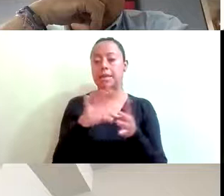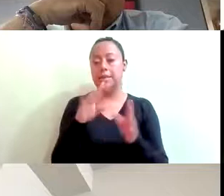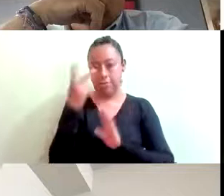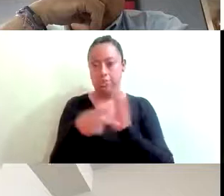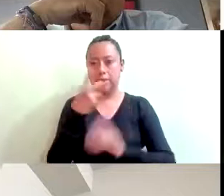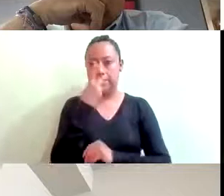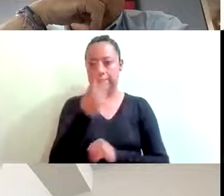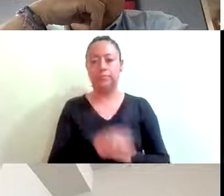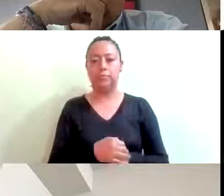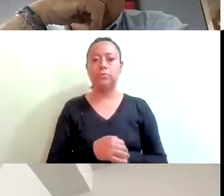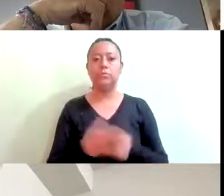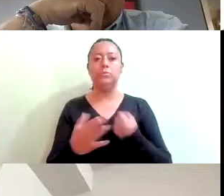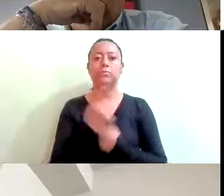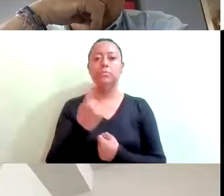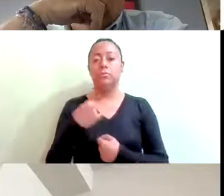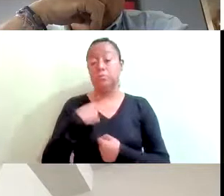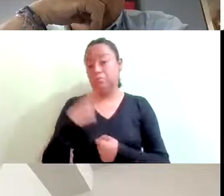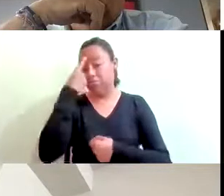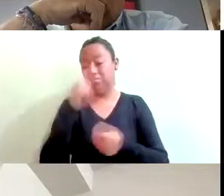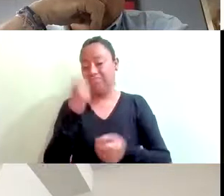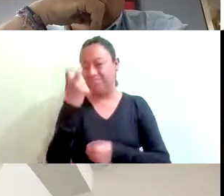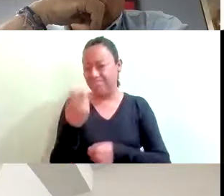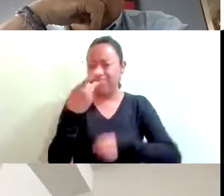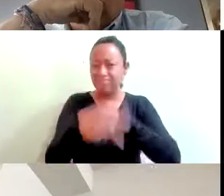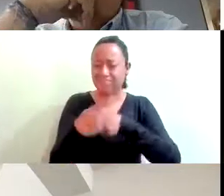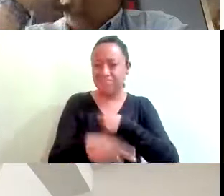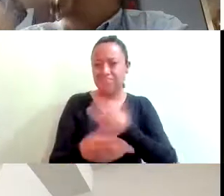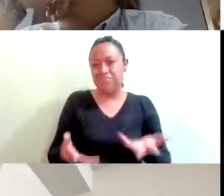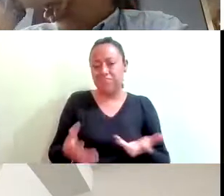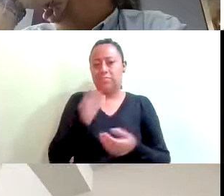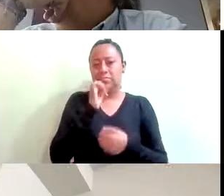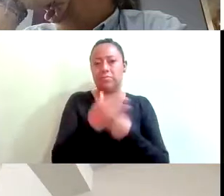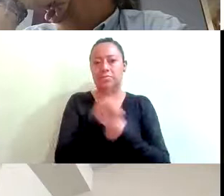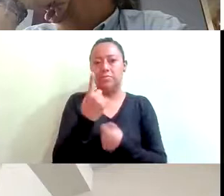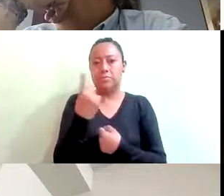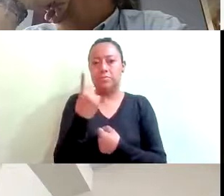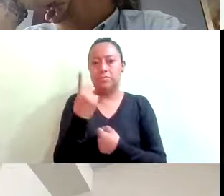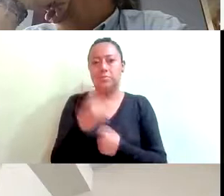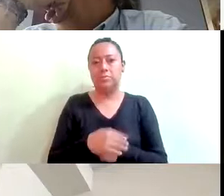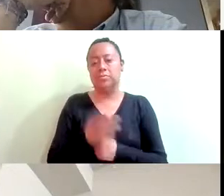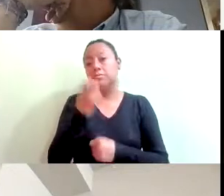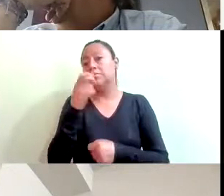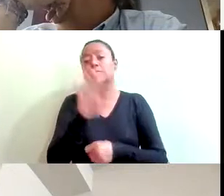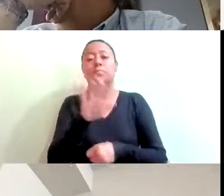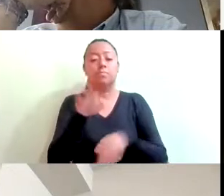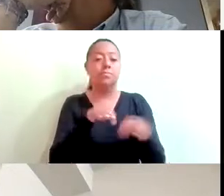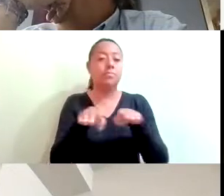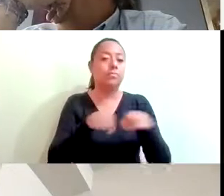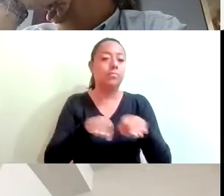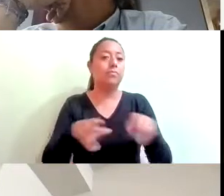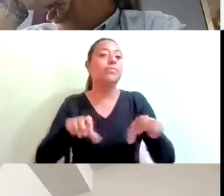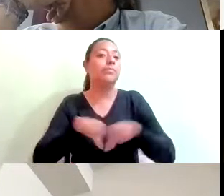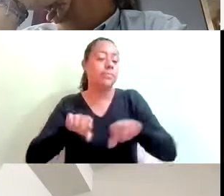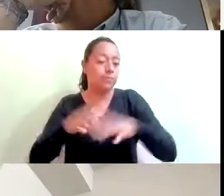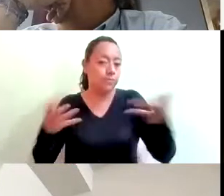parece riesgoso que lo dejemos, porque también puede ser una causa de inhibir una forma de trabajo como es, pues, estos